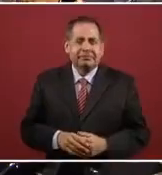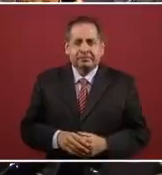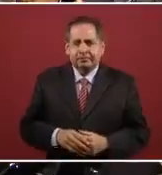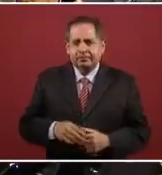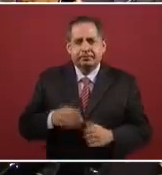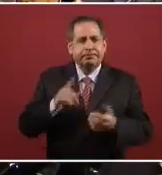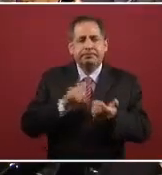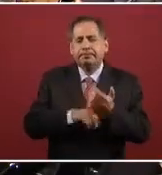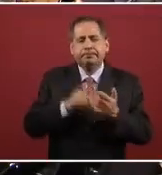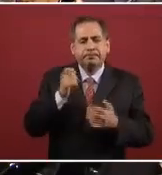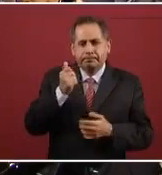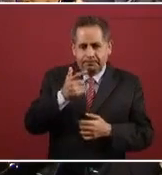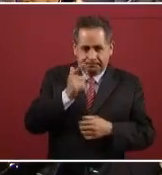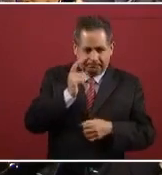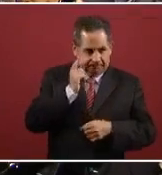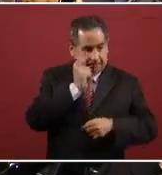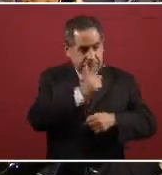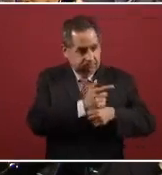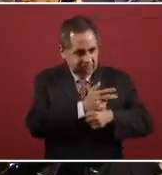sacar